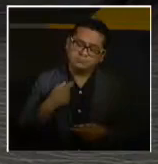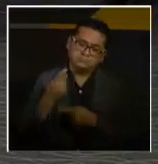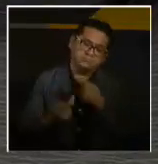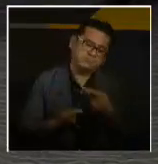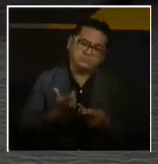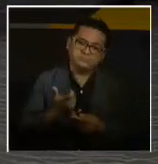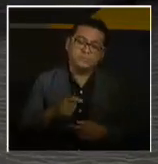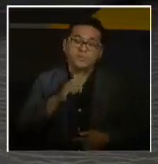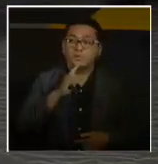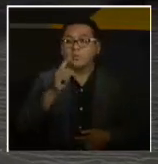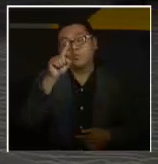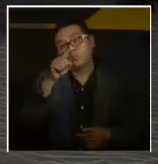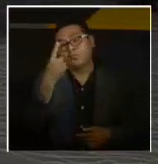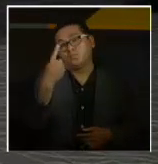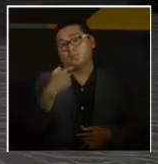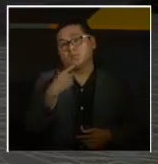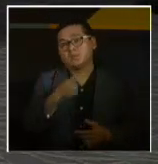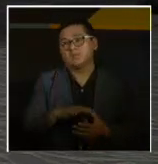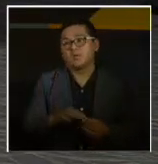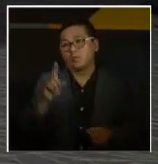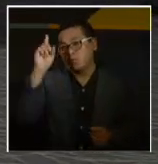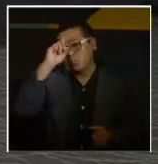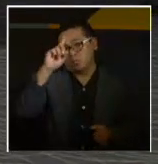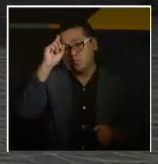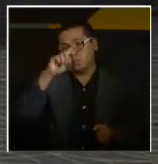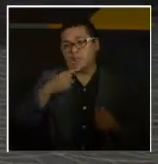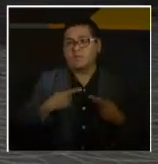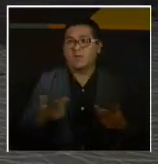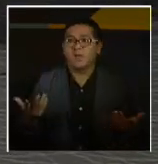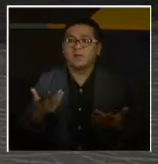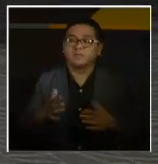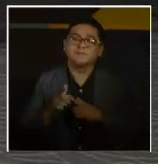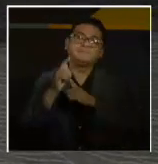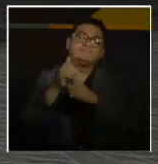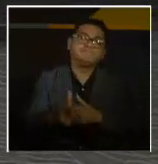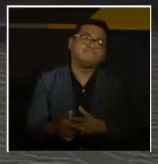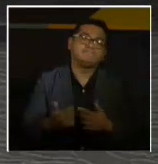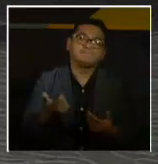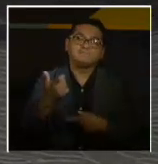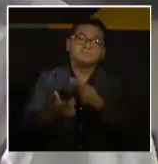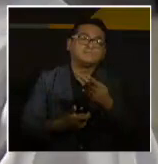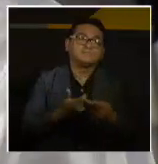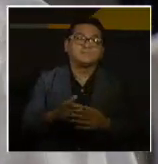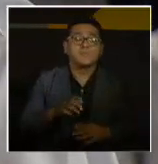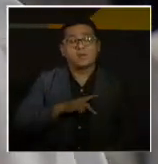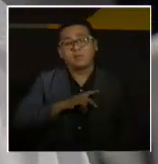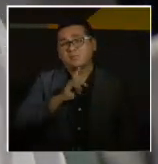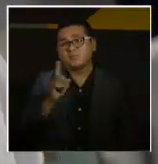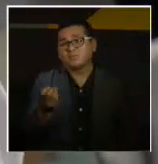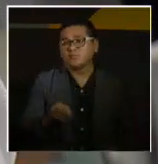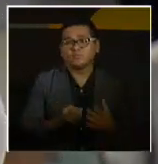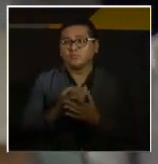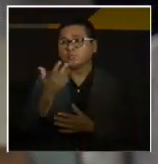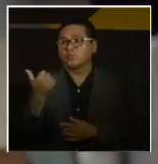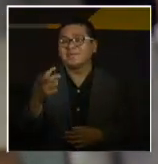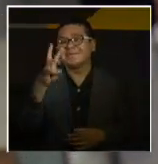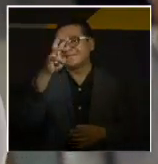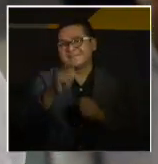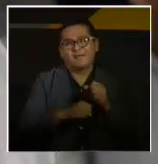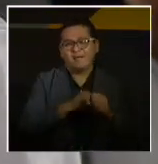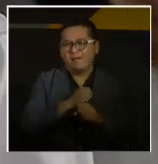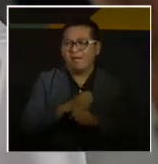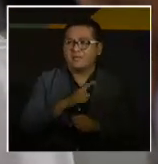cuentas. El punto número uno fue el Consejo Ciudadano de Elaboración y Seguimiento del Presupuesto. Para mí esto no es nuevo, lo hice los tres